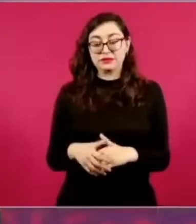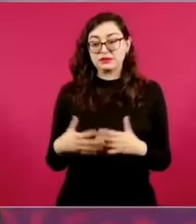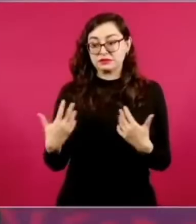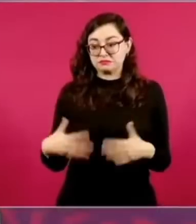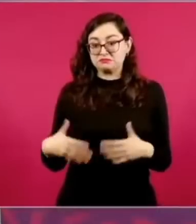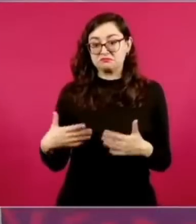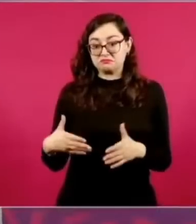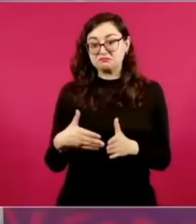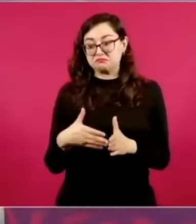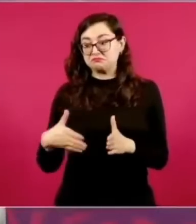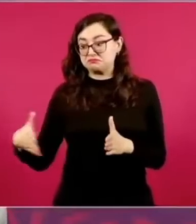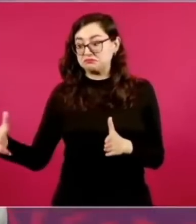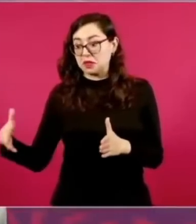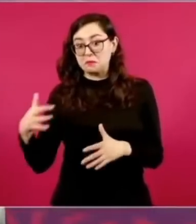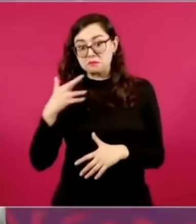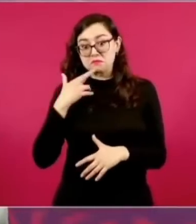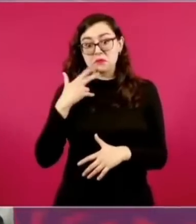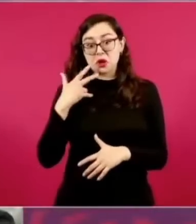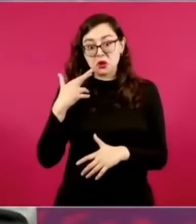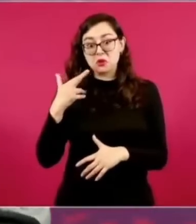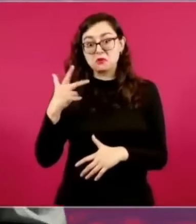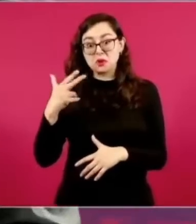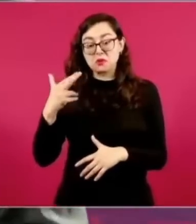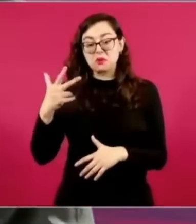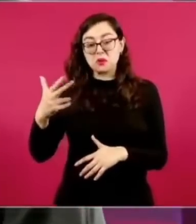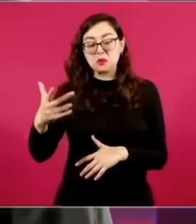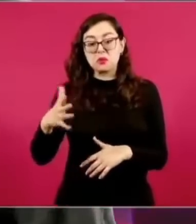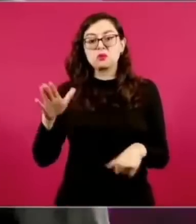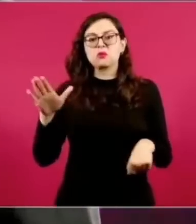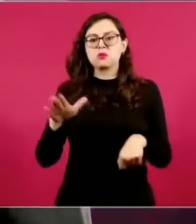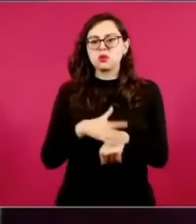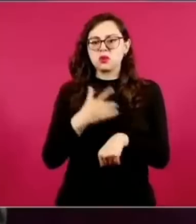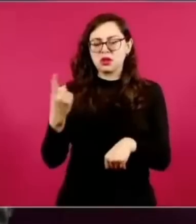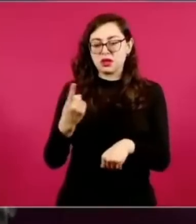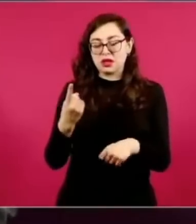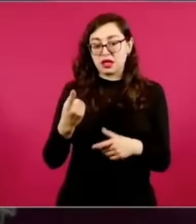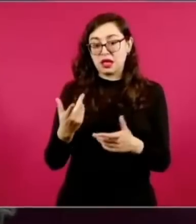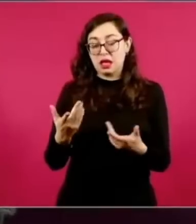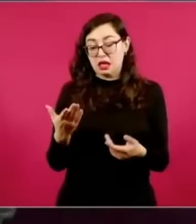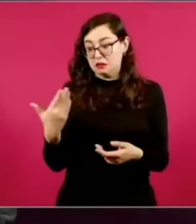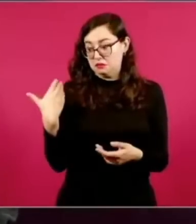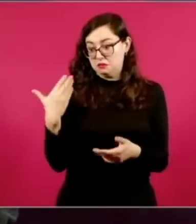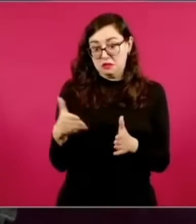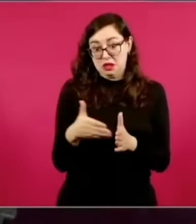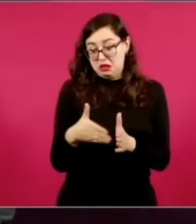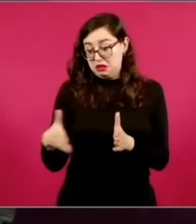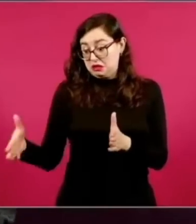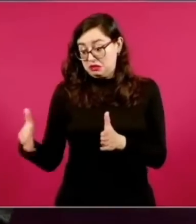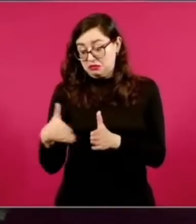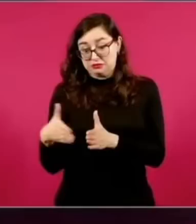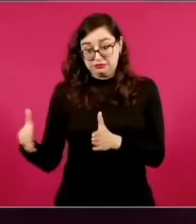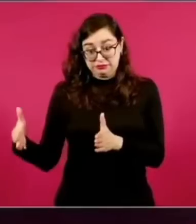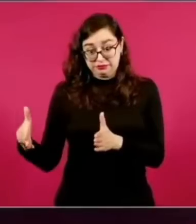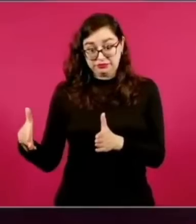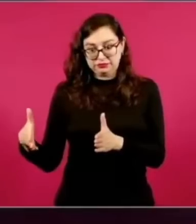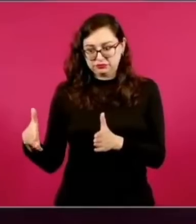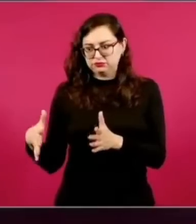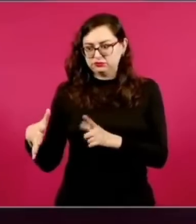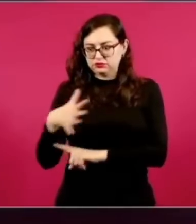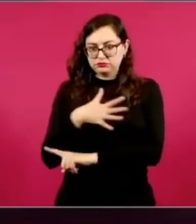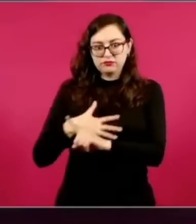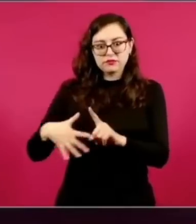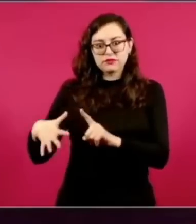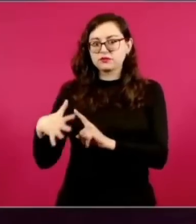porque se dieron al mismo tiempo una serie de condiciones muy